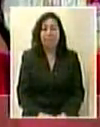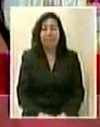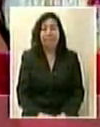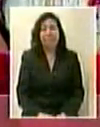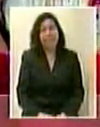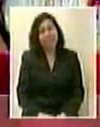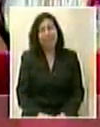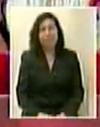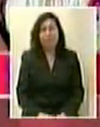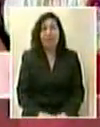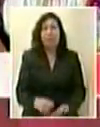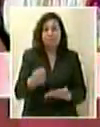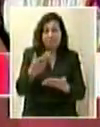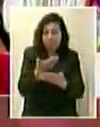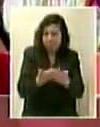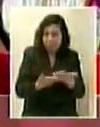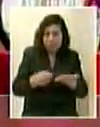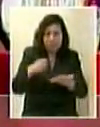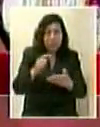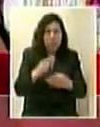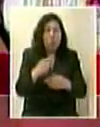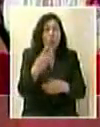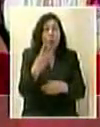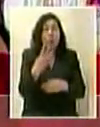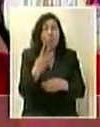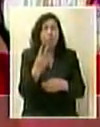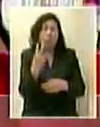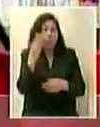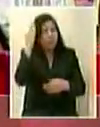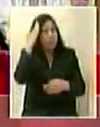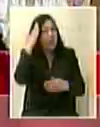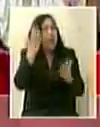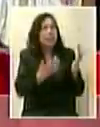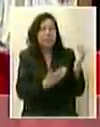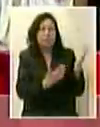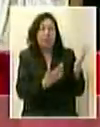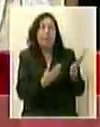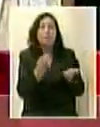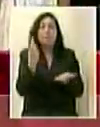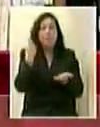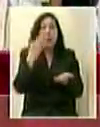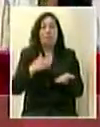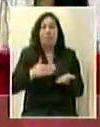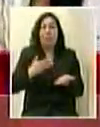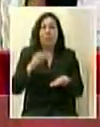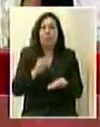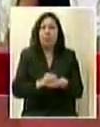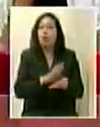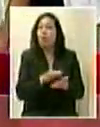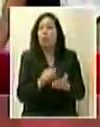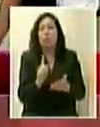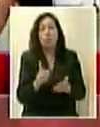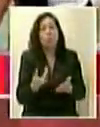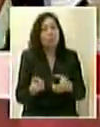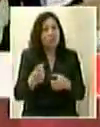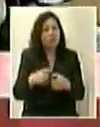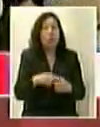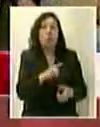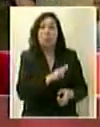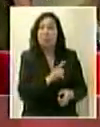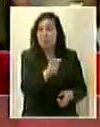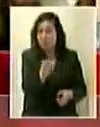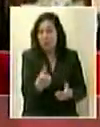Esperemos que la plantilla esté resuelta en las próximas 48 horas para poder volver a tener una reunión con todos ustedes, incluidos los